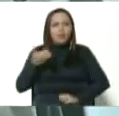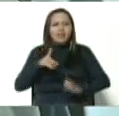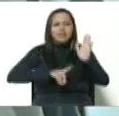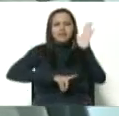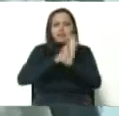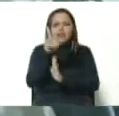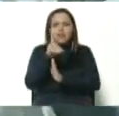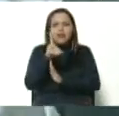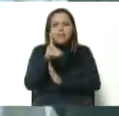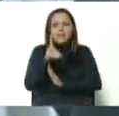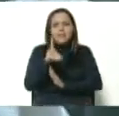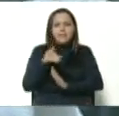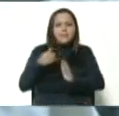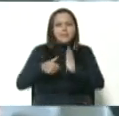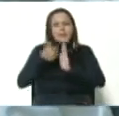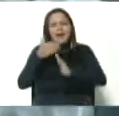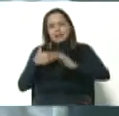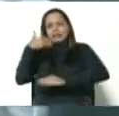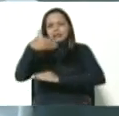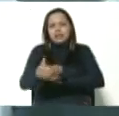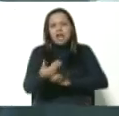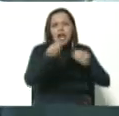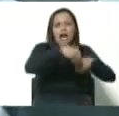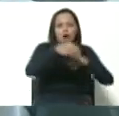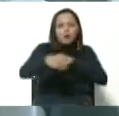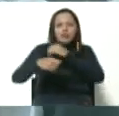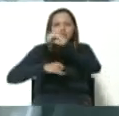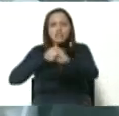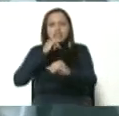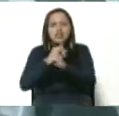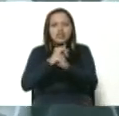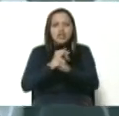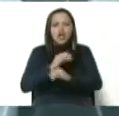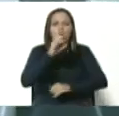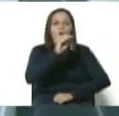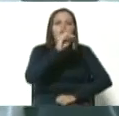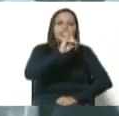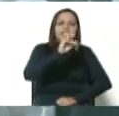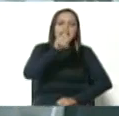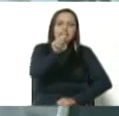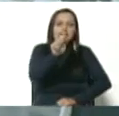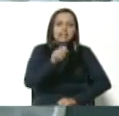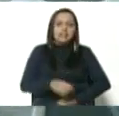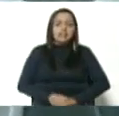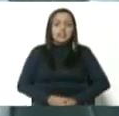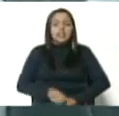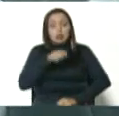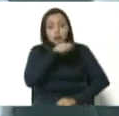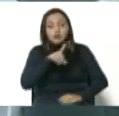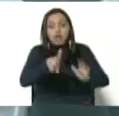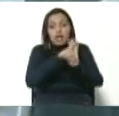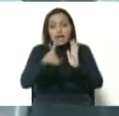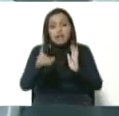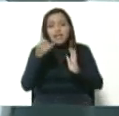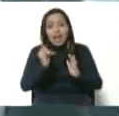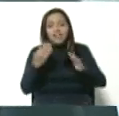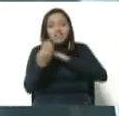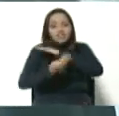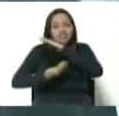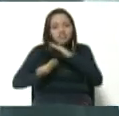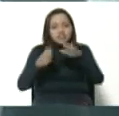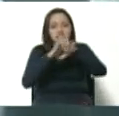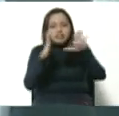desarrolla mucho más allá los convenios internacionales de la OIT, que son parte de los instrumentos jurídicos que rigen en el